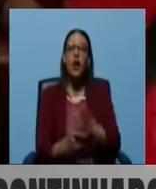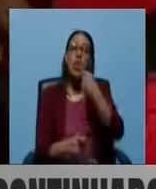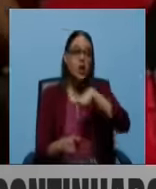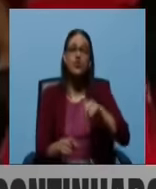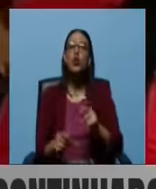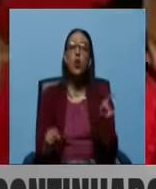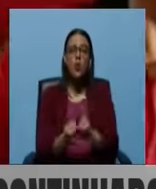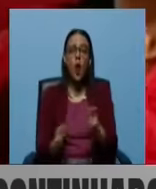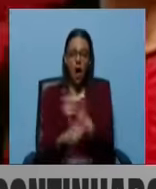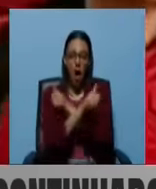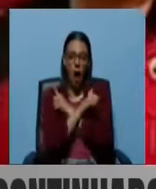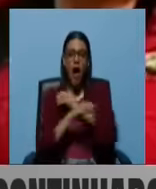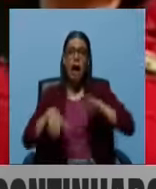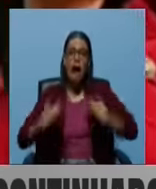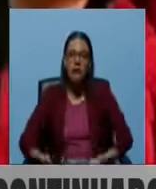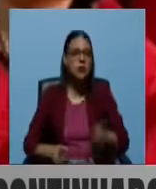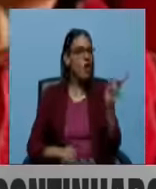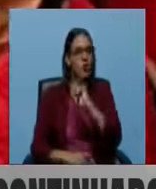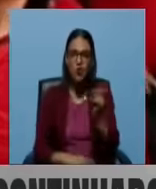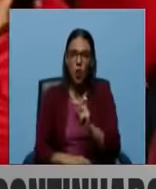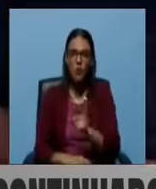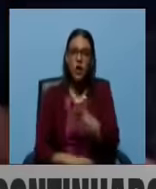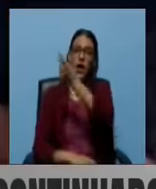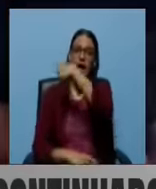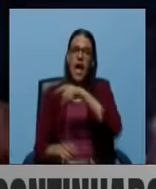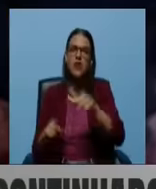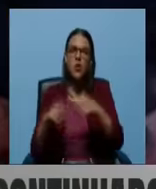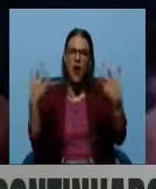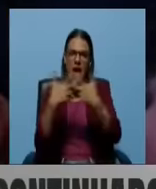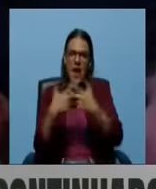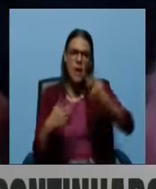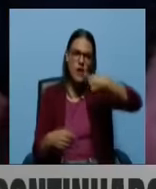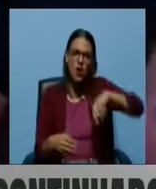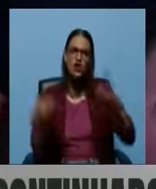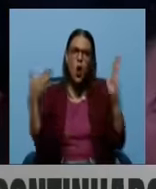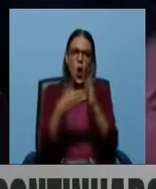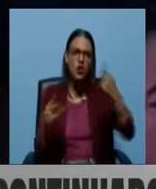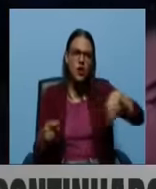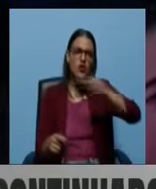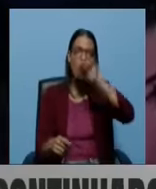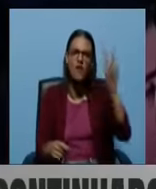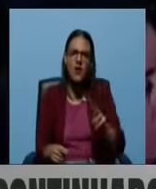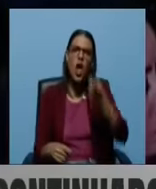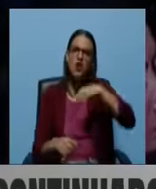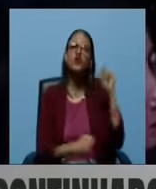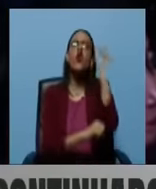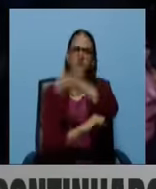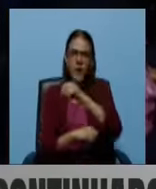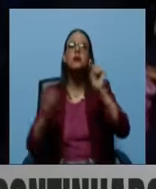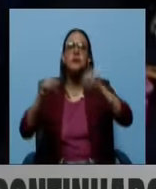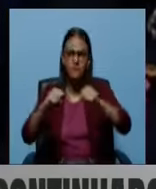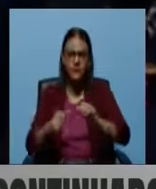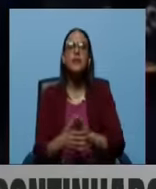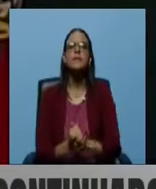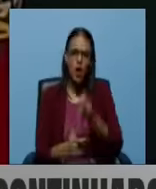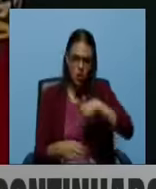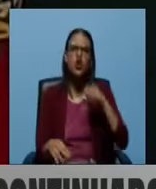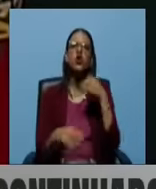eso. Este enemigo que hoy atenta contra nuestro país, lo vamos a vencer. Lo vamos a